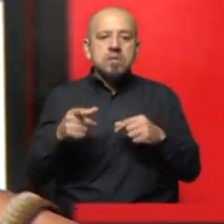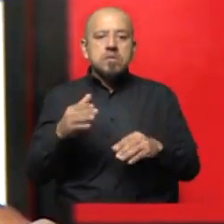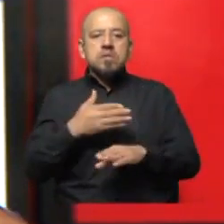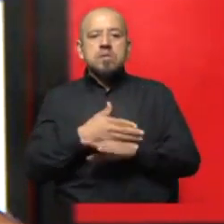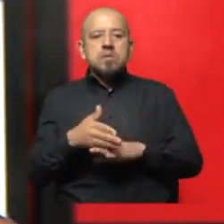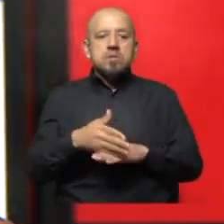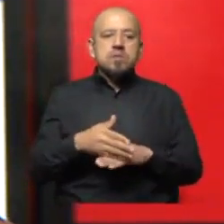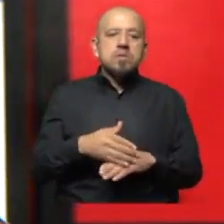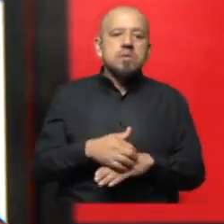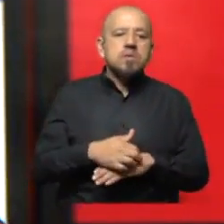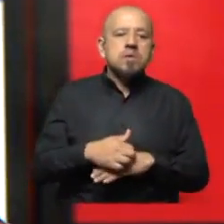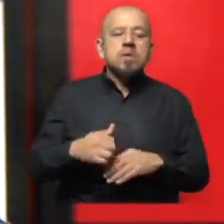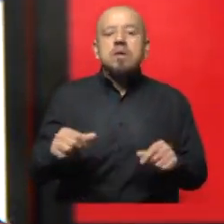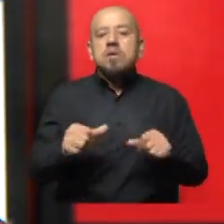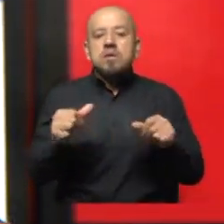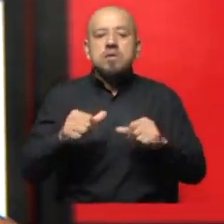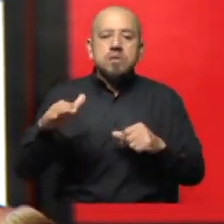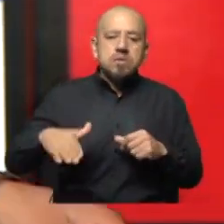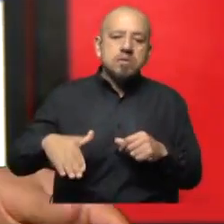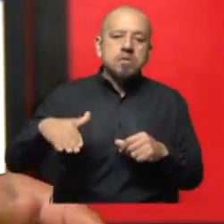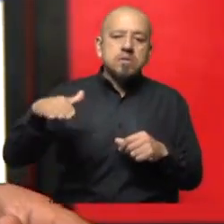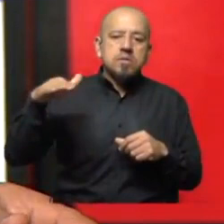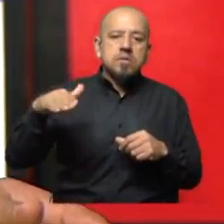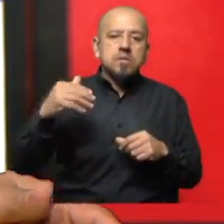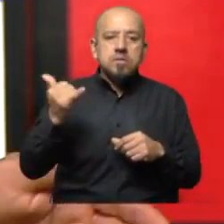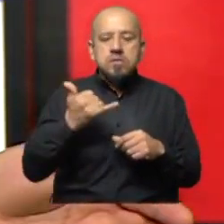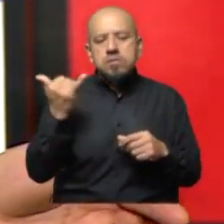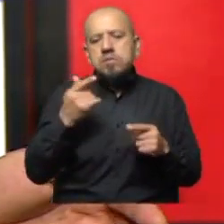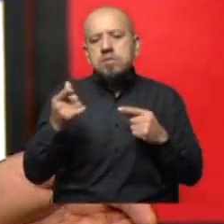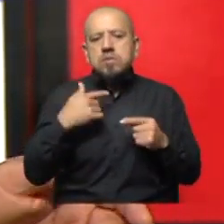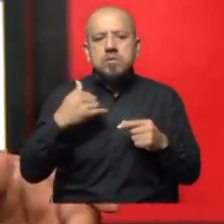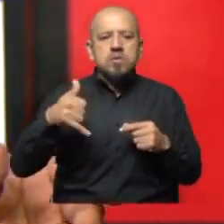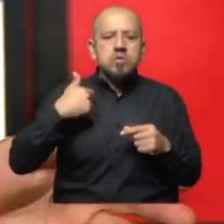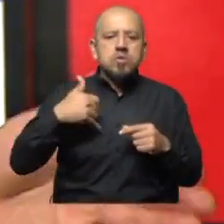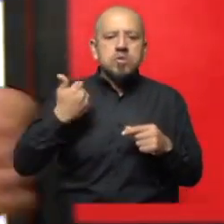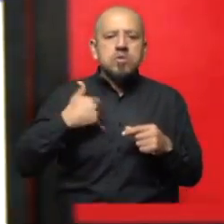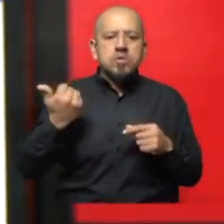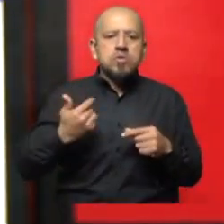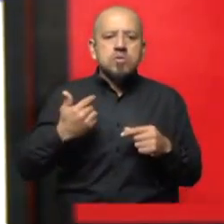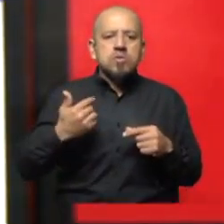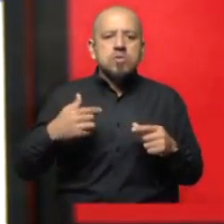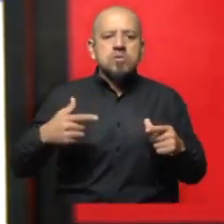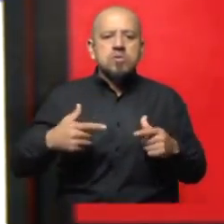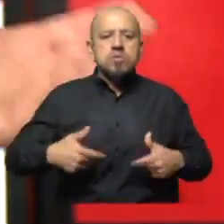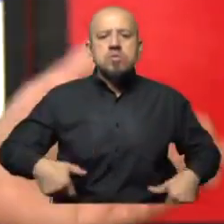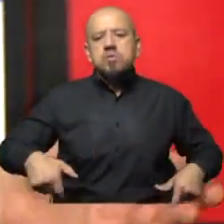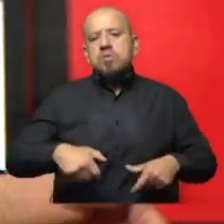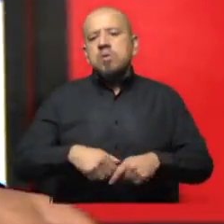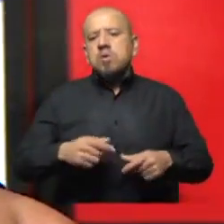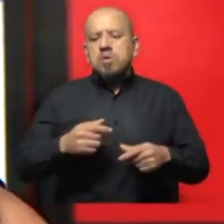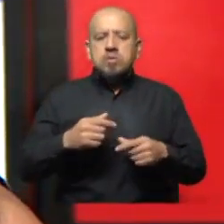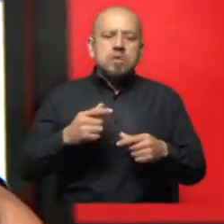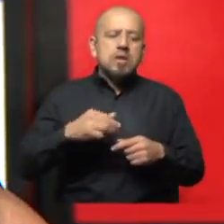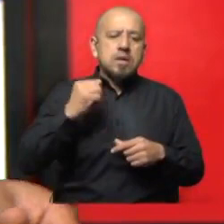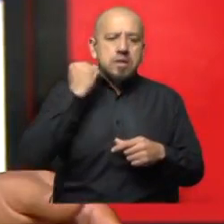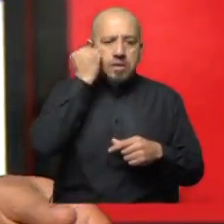bicicleta viste que las hice tan chico durante tanto tiempo de muy joven fui cinturón negro son arte que se demora mucho para llegar a